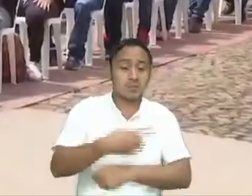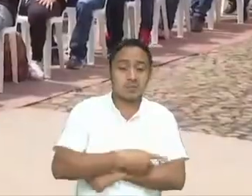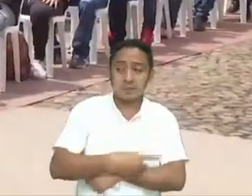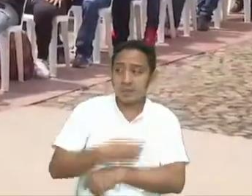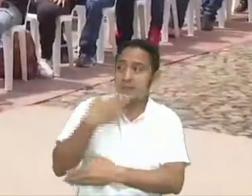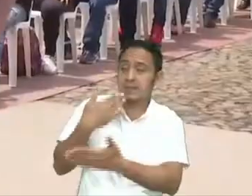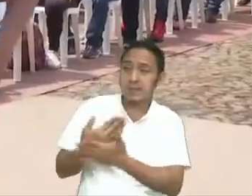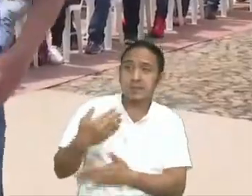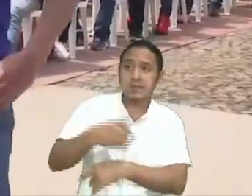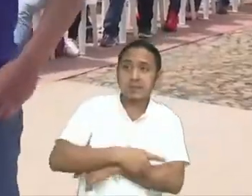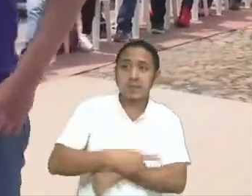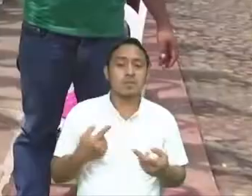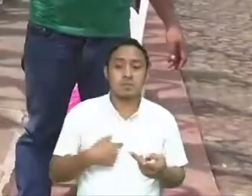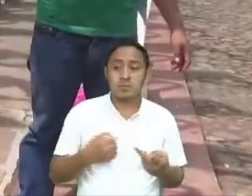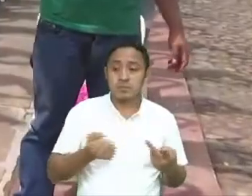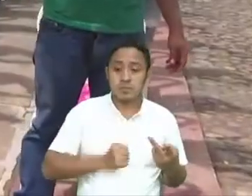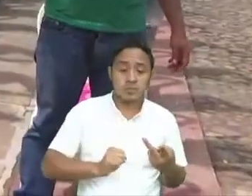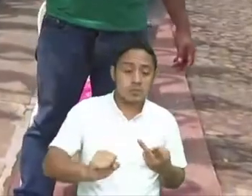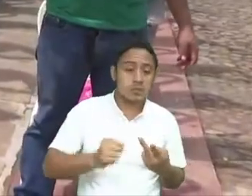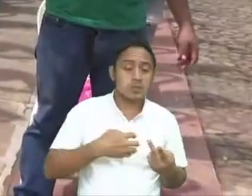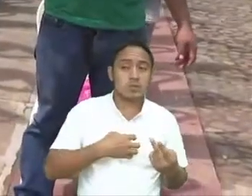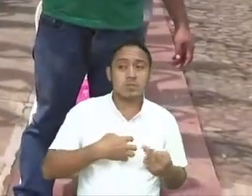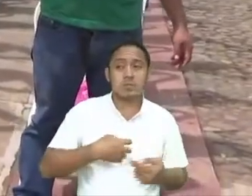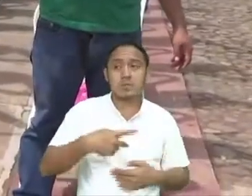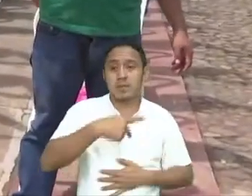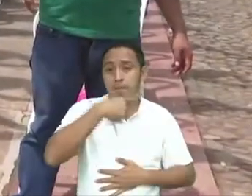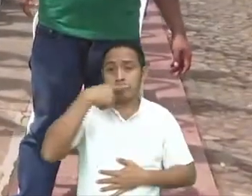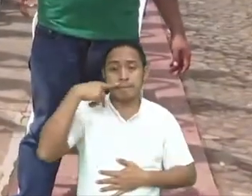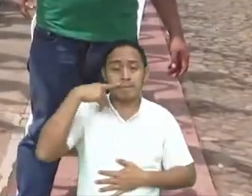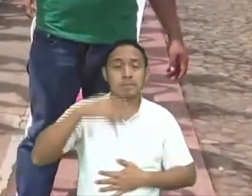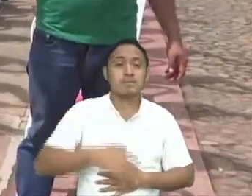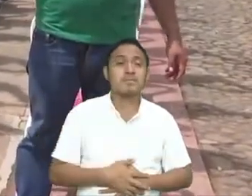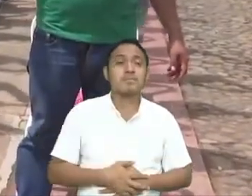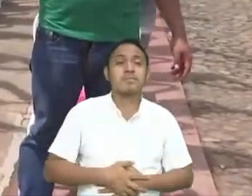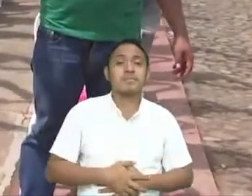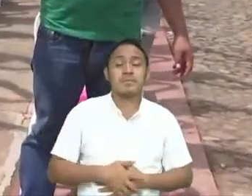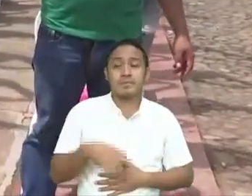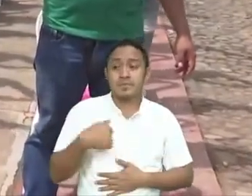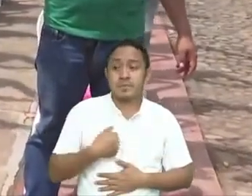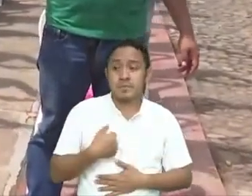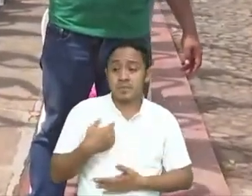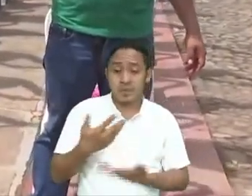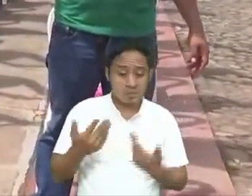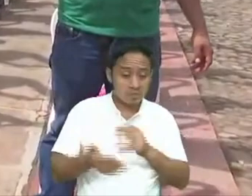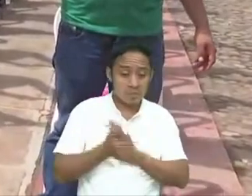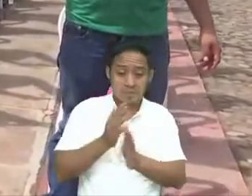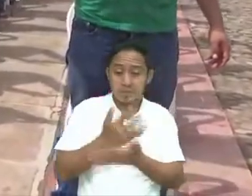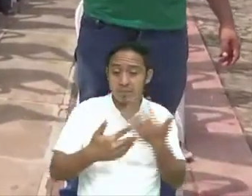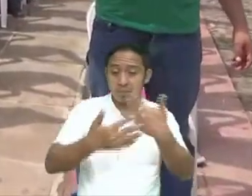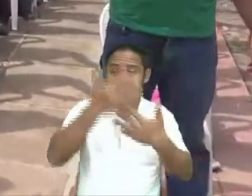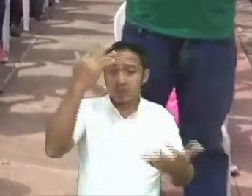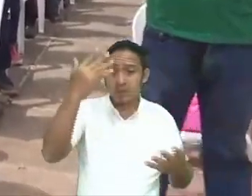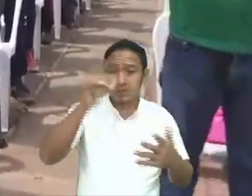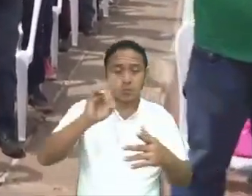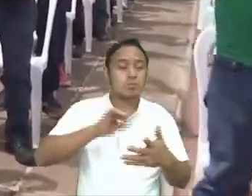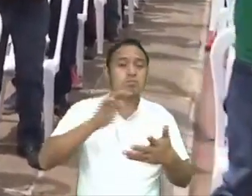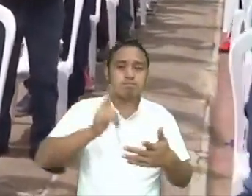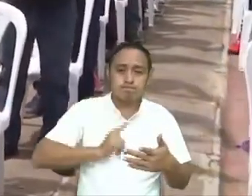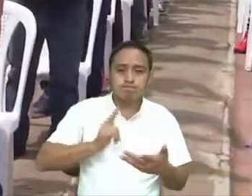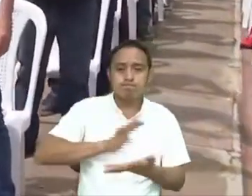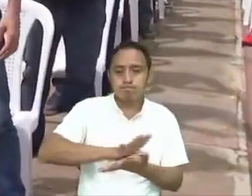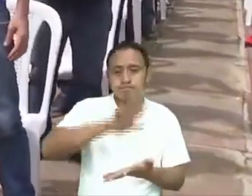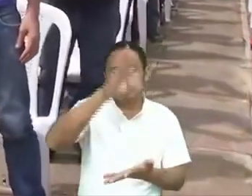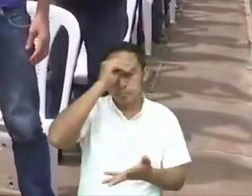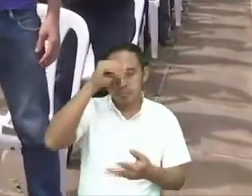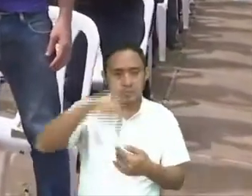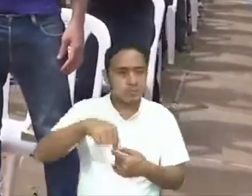33.690 reos comunes. Conversamos al respecto con el mayor en retiro del Ejército de Nicaragua, Roberto Sancam.